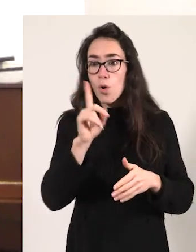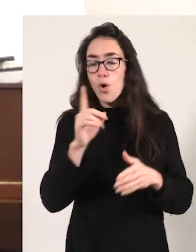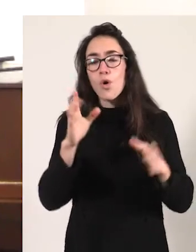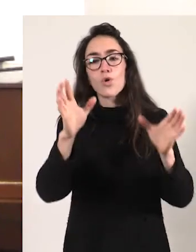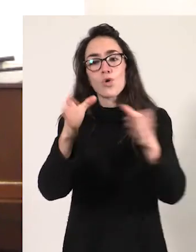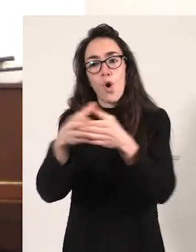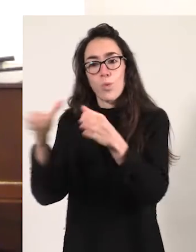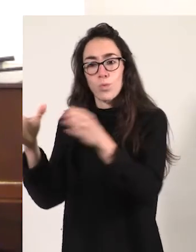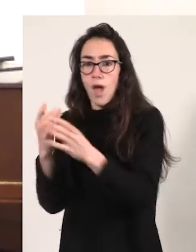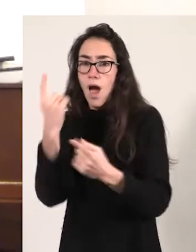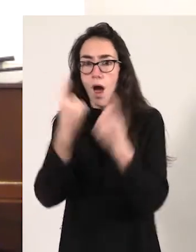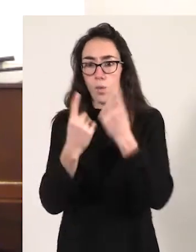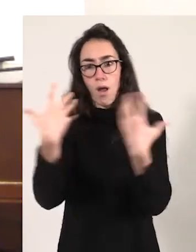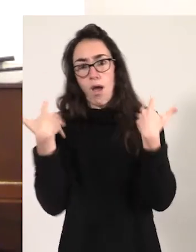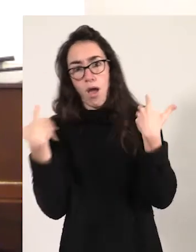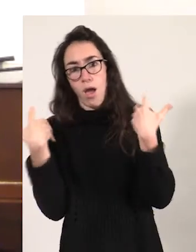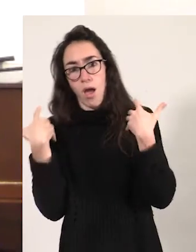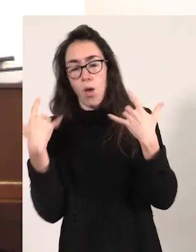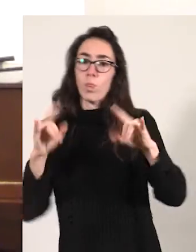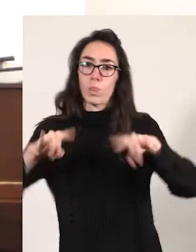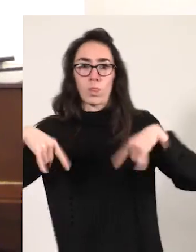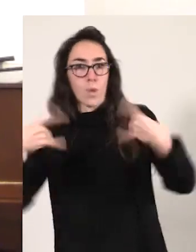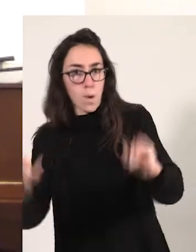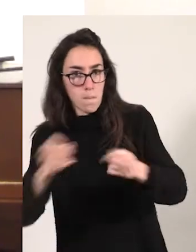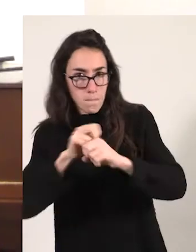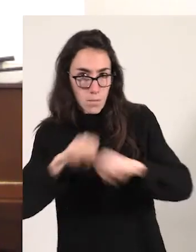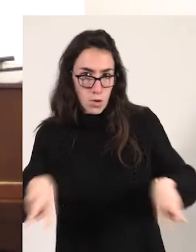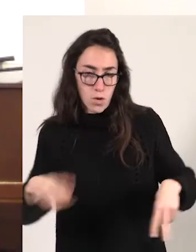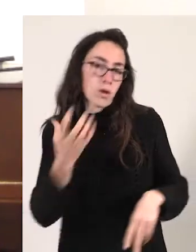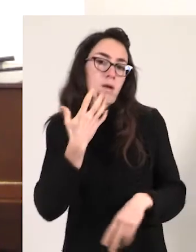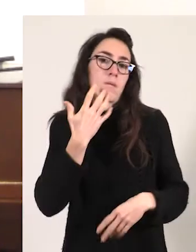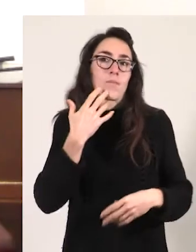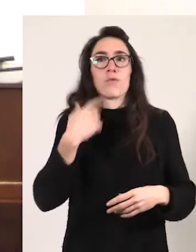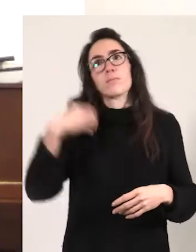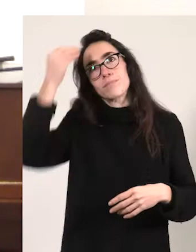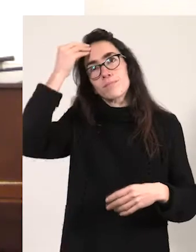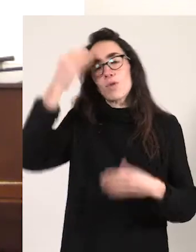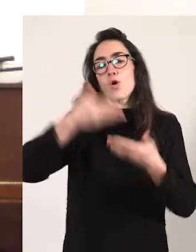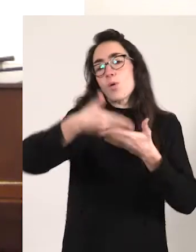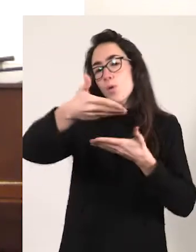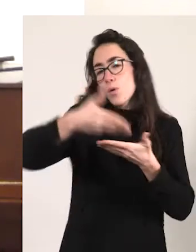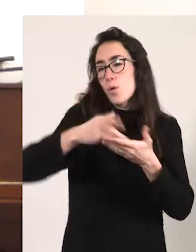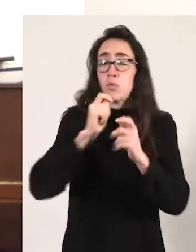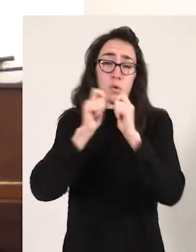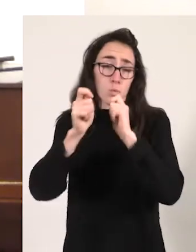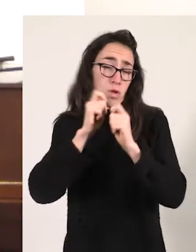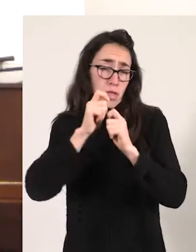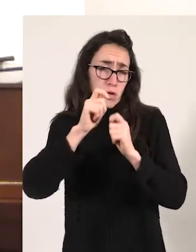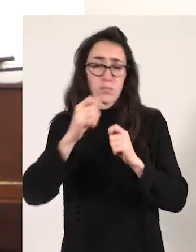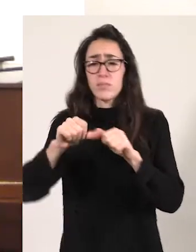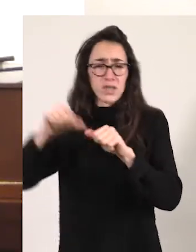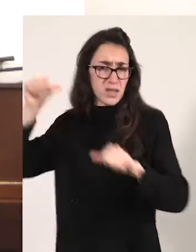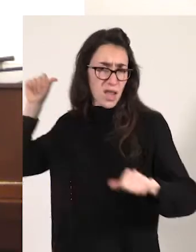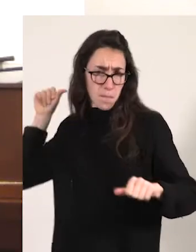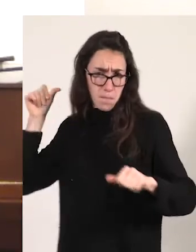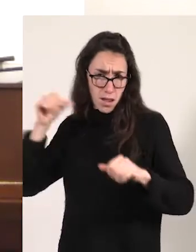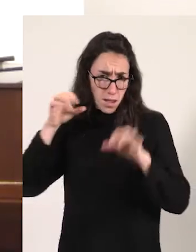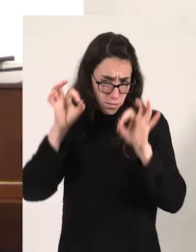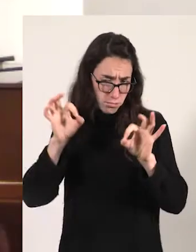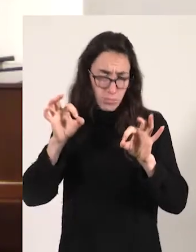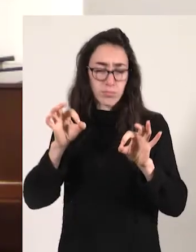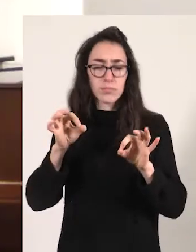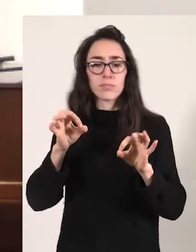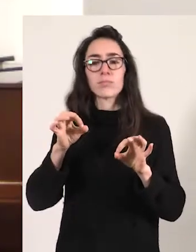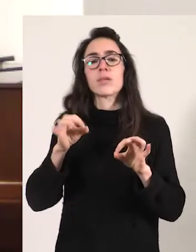contrario podemos echar tierra sobre comunidades que ya están sepultadas. Pienso, por ejemplo, en cómo los medios de comunicación, como han hecho siempre, por otro